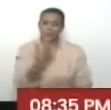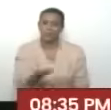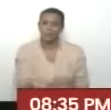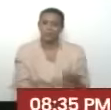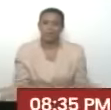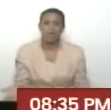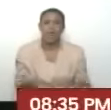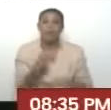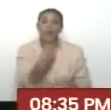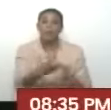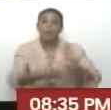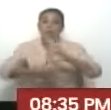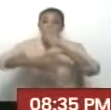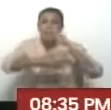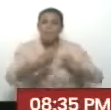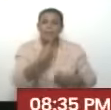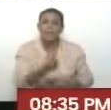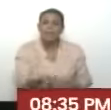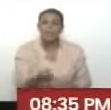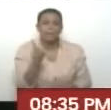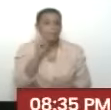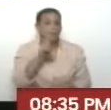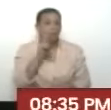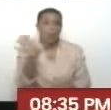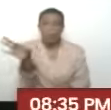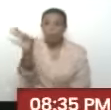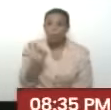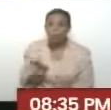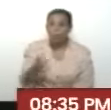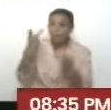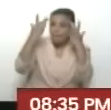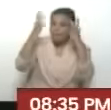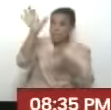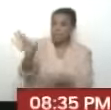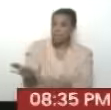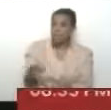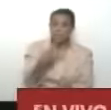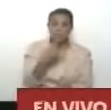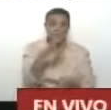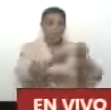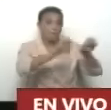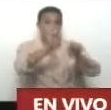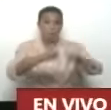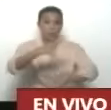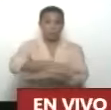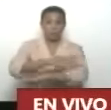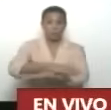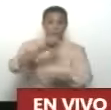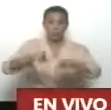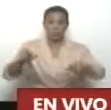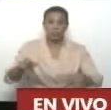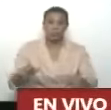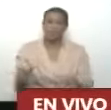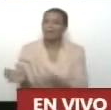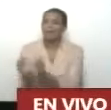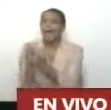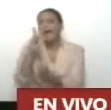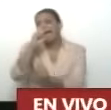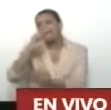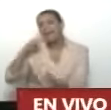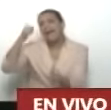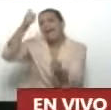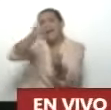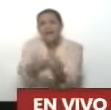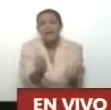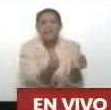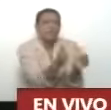desesperados. La Voz de América, así habrán caído ustedes cuando buscan un tipo de ustedes, pues, que ha trabajado para ustedes, para los gringos por muchos años, cuando